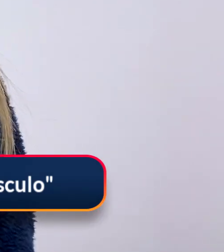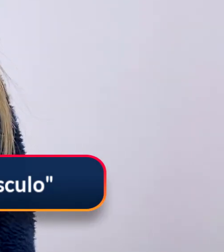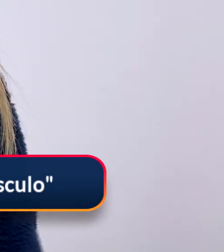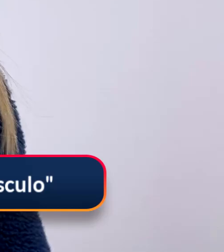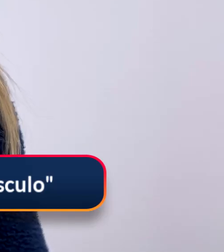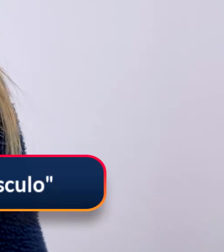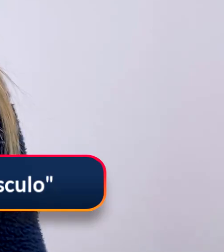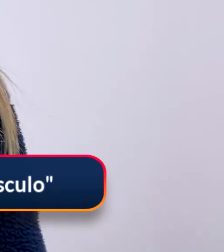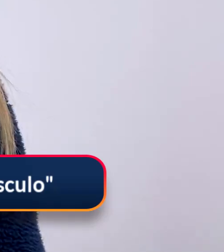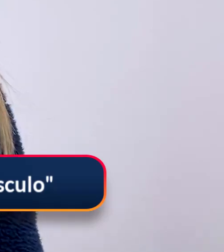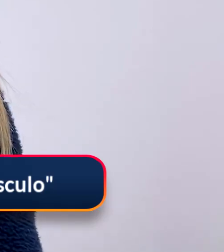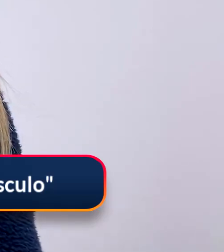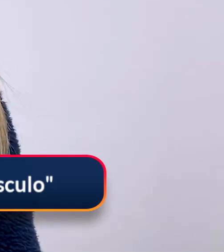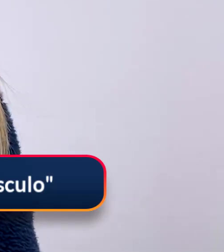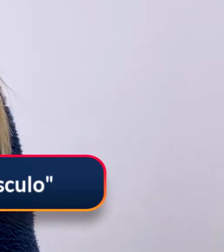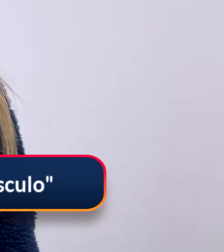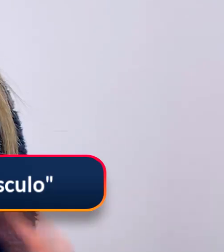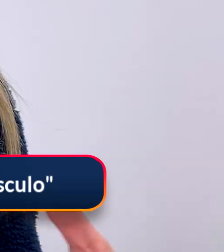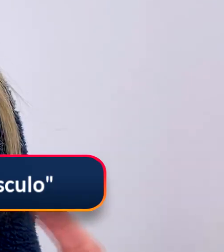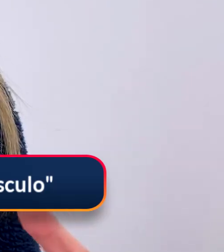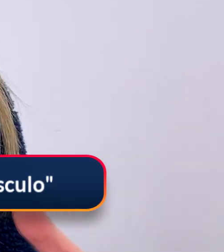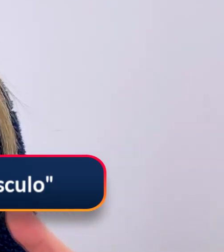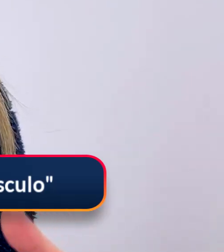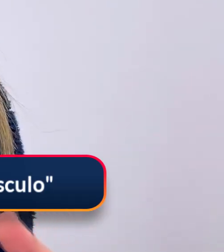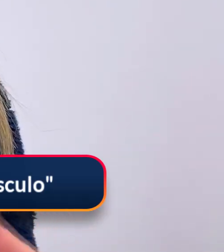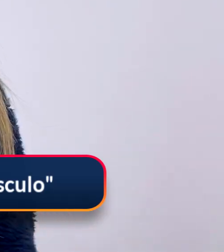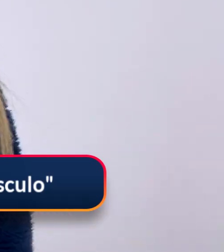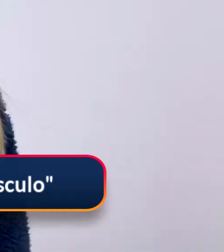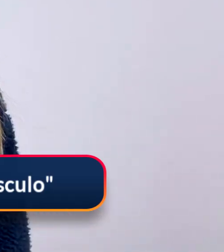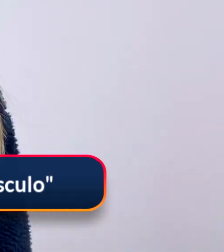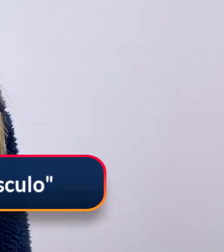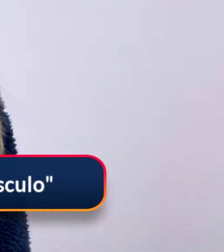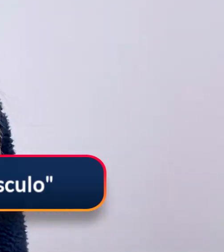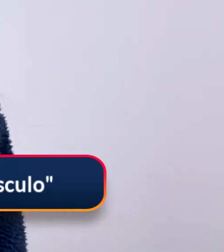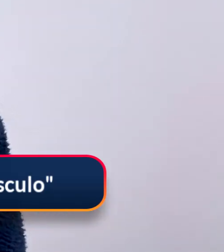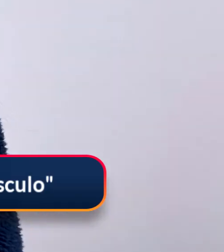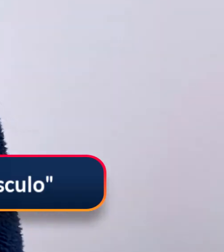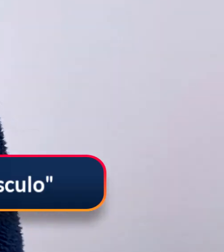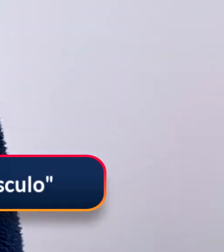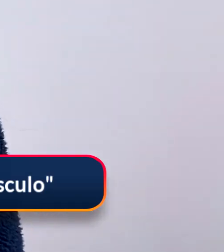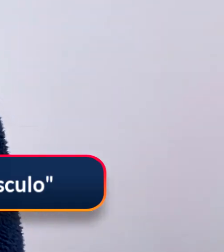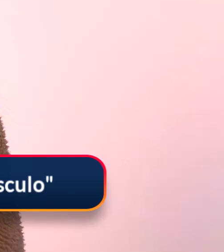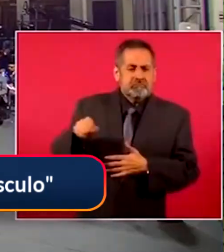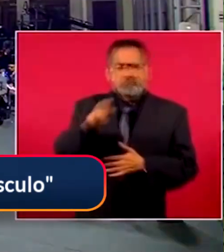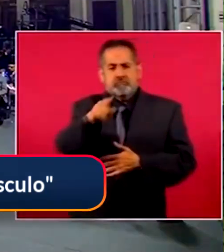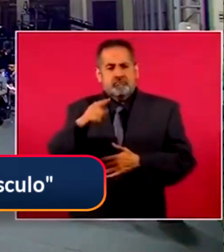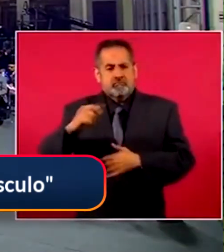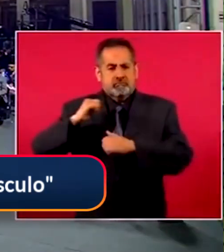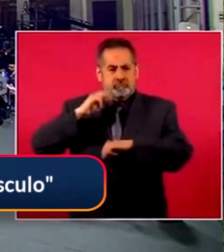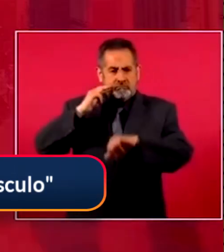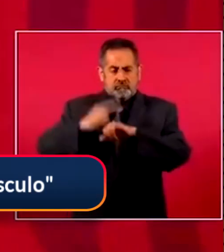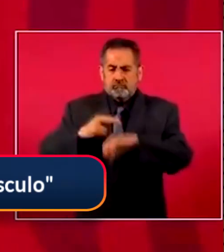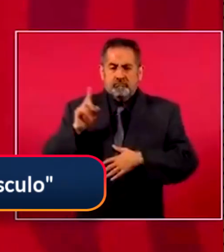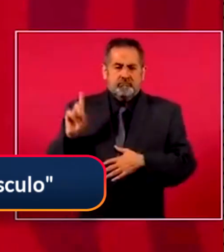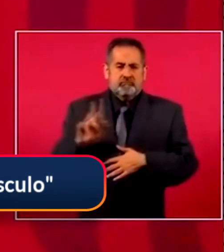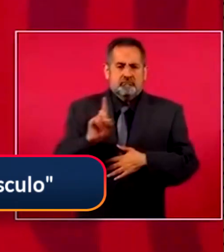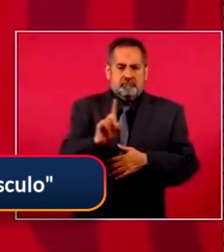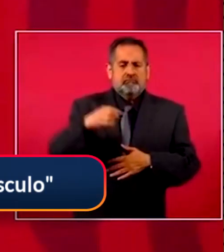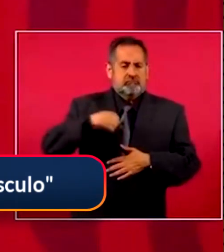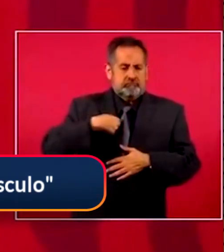que no se trata de mostrar músculo ni compararse con la marcha a favor del Instituto Nacional Electoral. La voy a encabezar